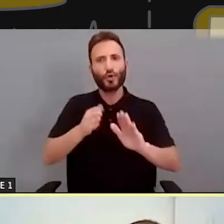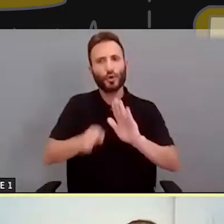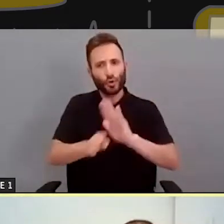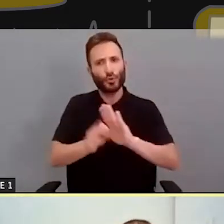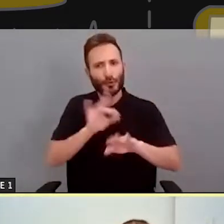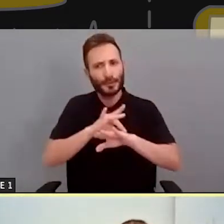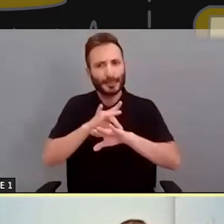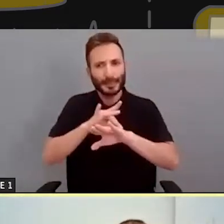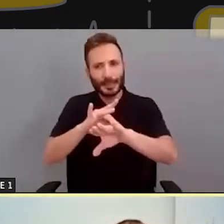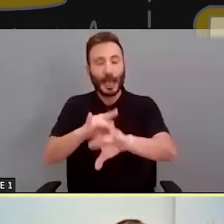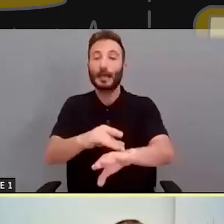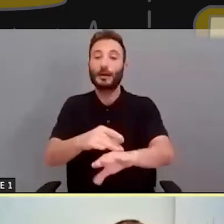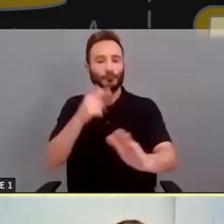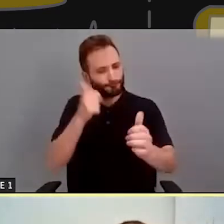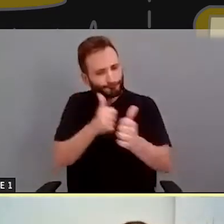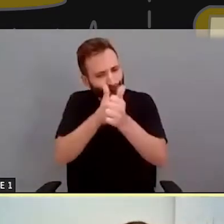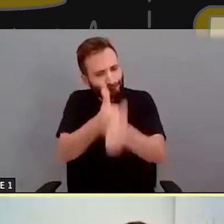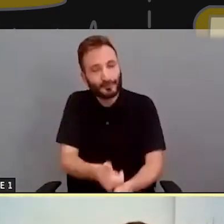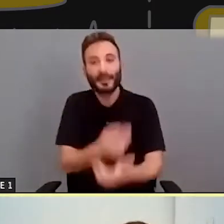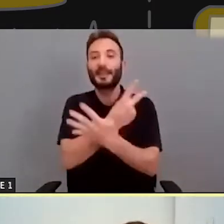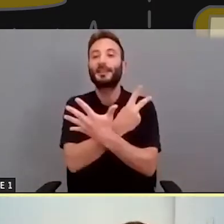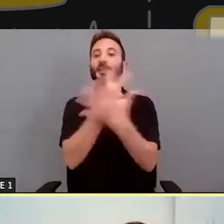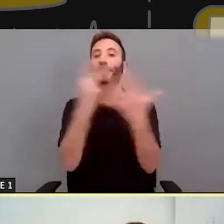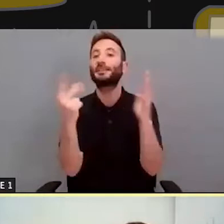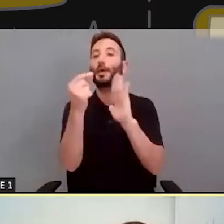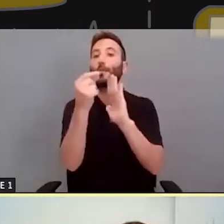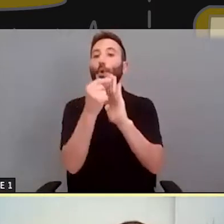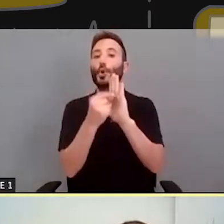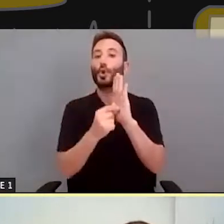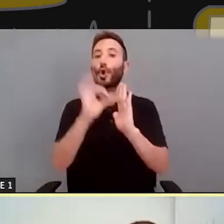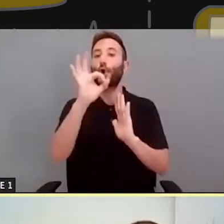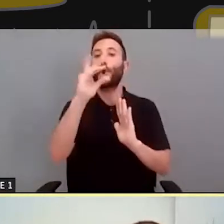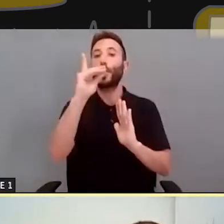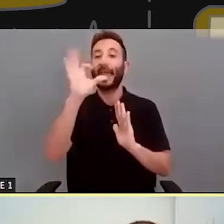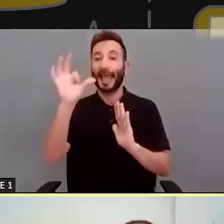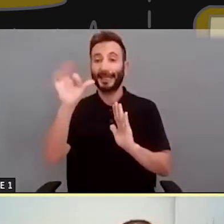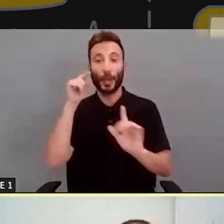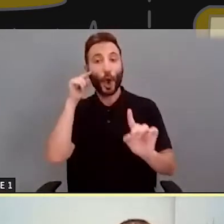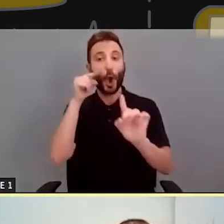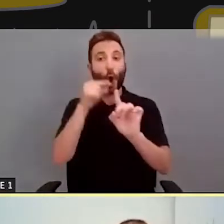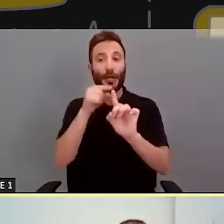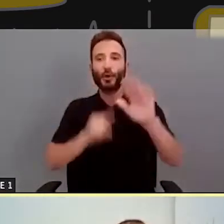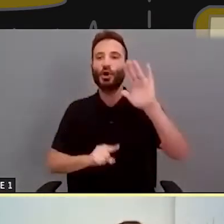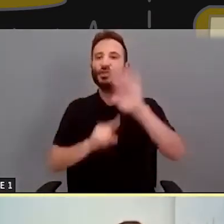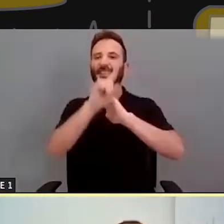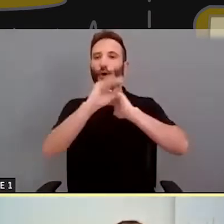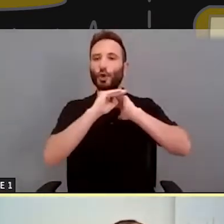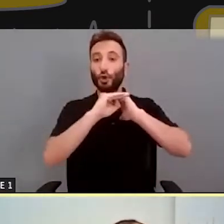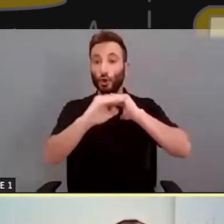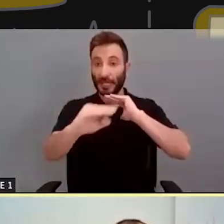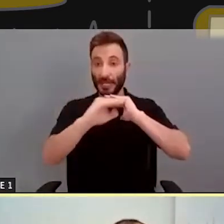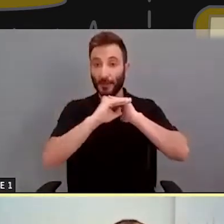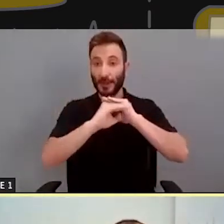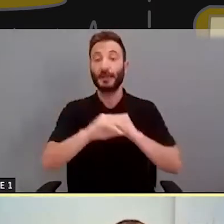como guía los 17 ODS, los Objetivos del Desarrollo Sostenible, pero para